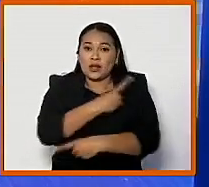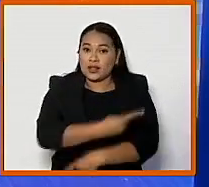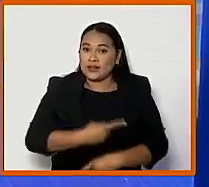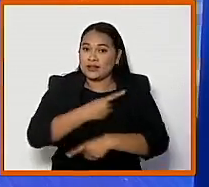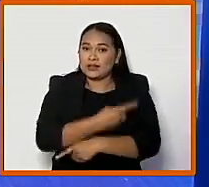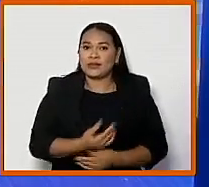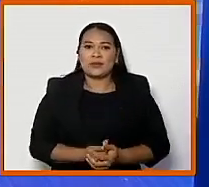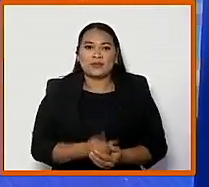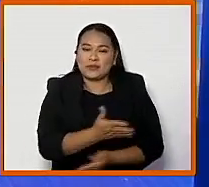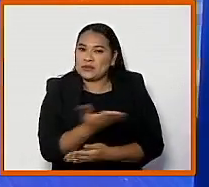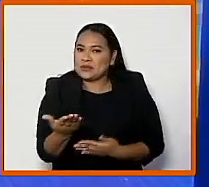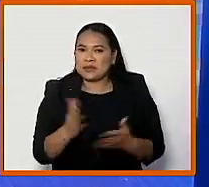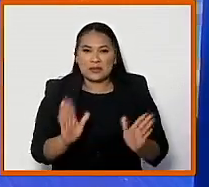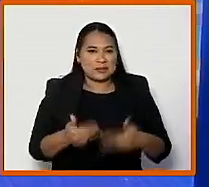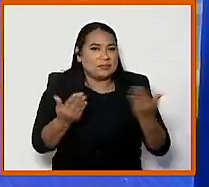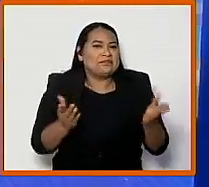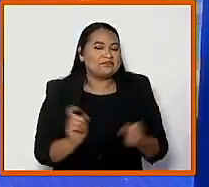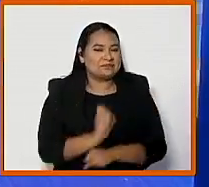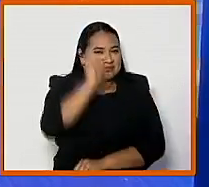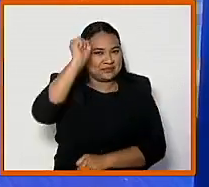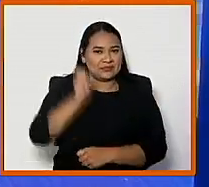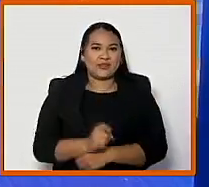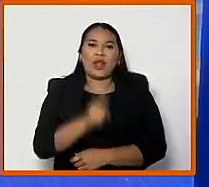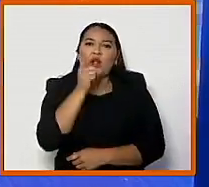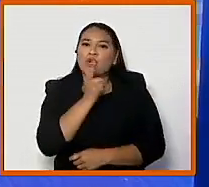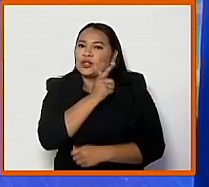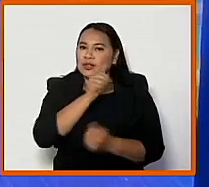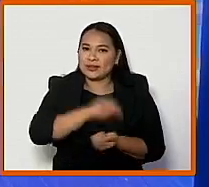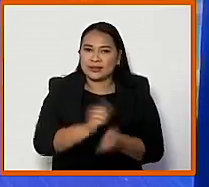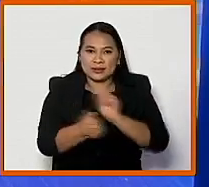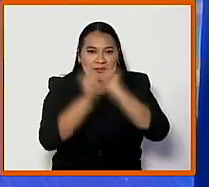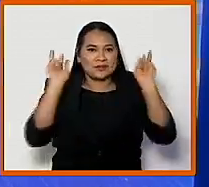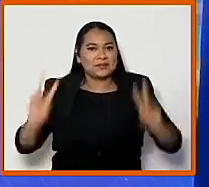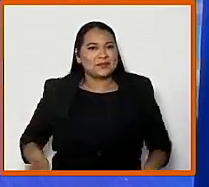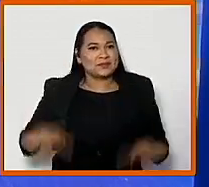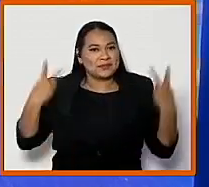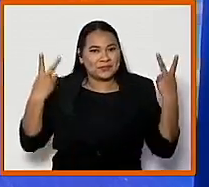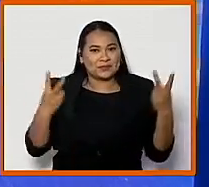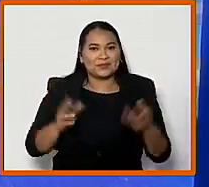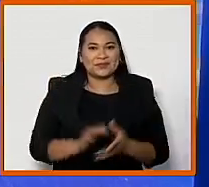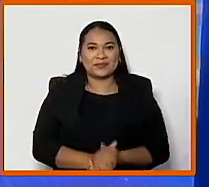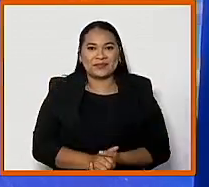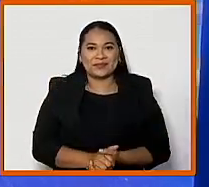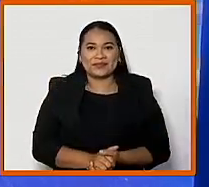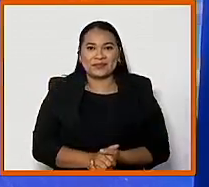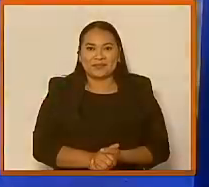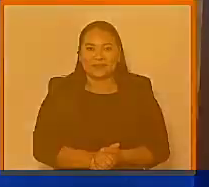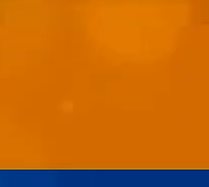diversión. ¿Y vos cómo te la vas a ganar? Loto te cambia la vida.